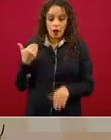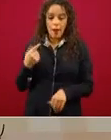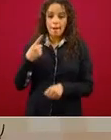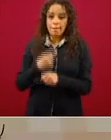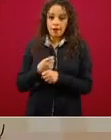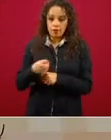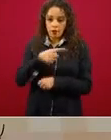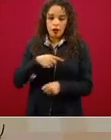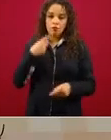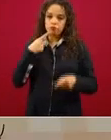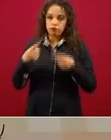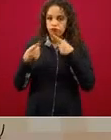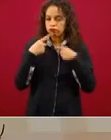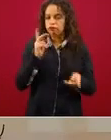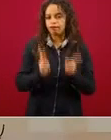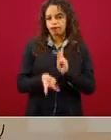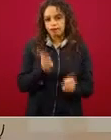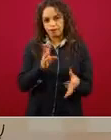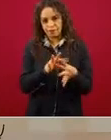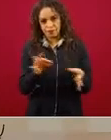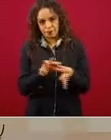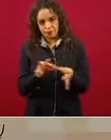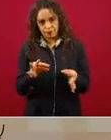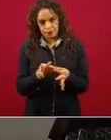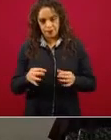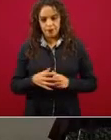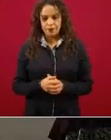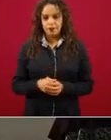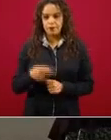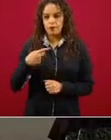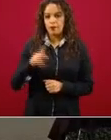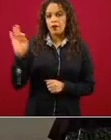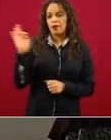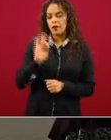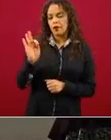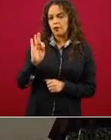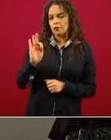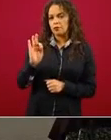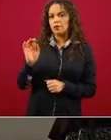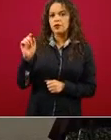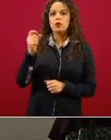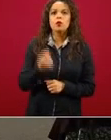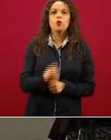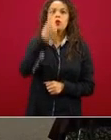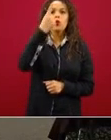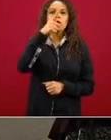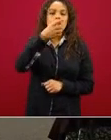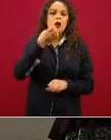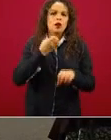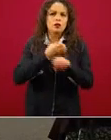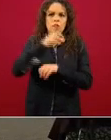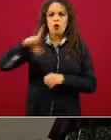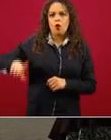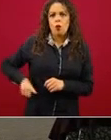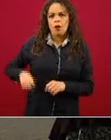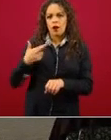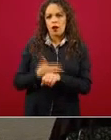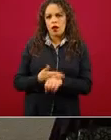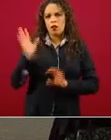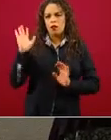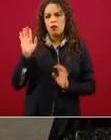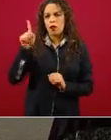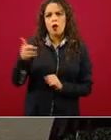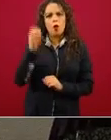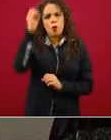dado uno o una gobernantes estatales no tienen ninguna opinión y no la